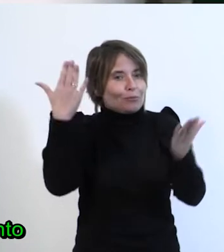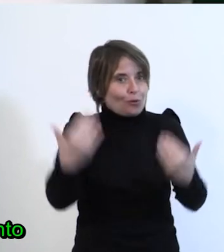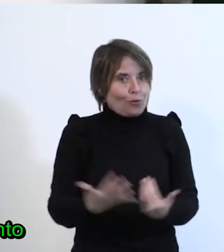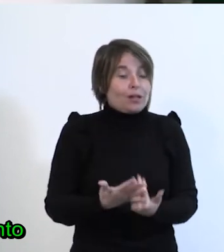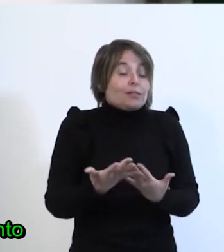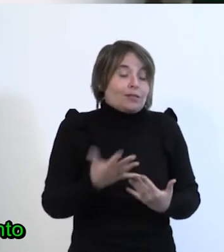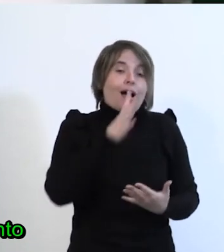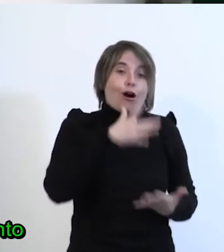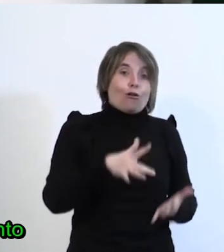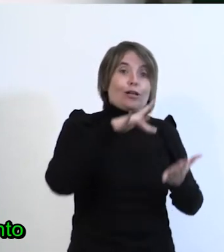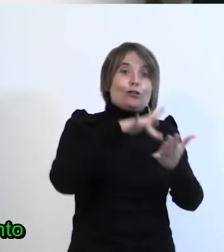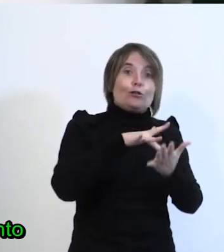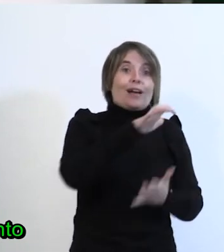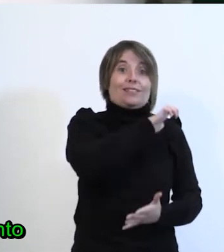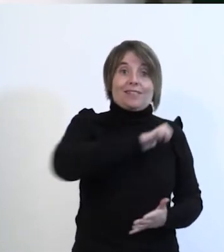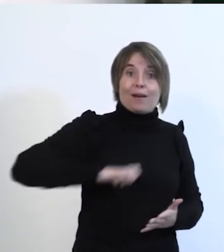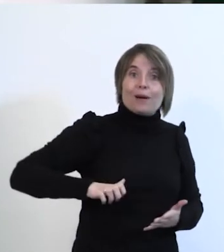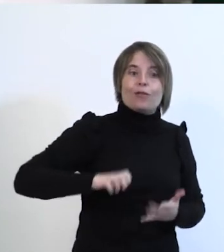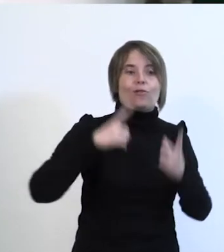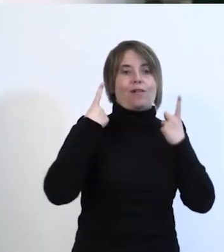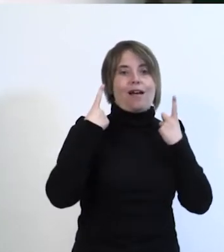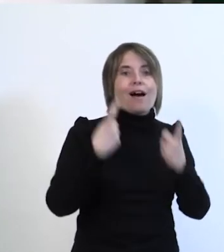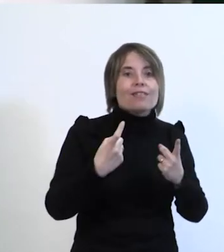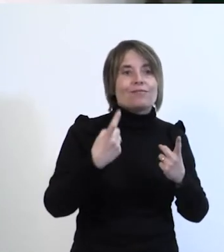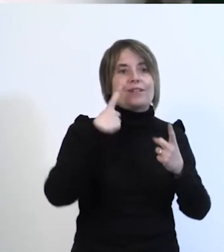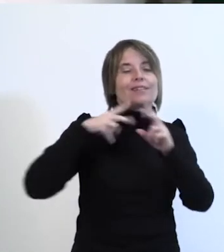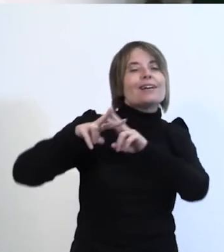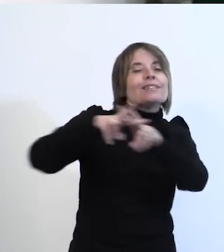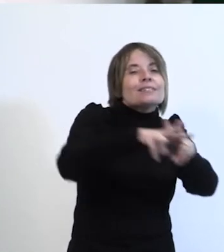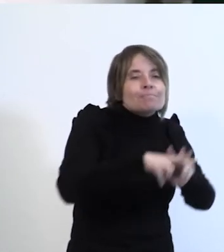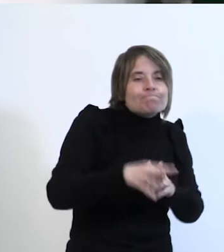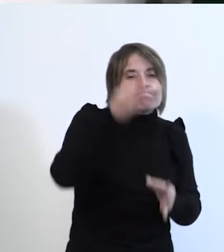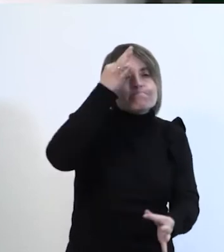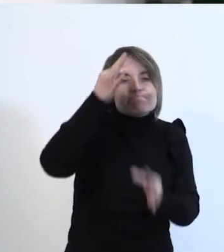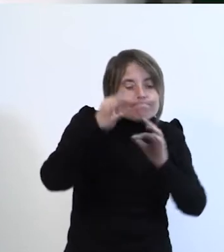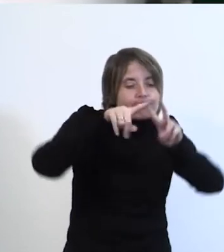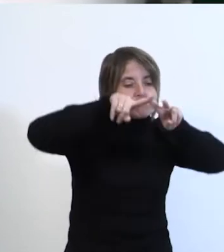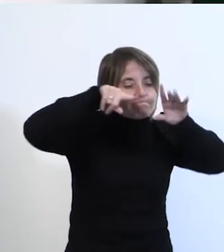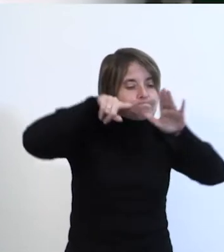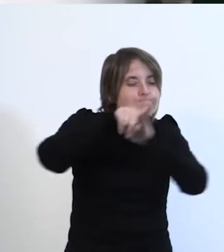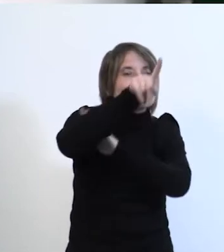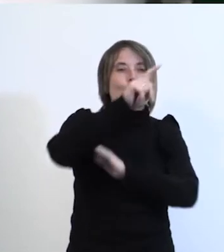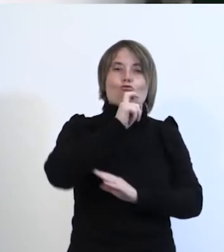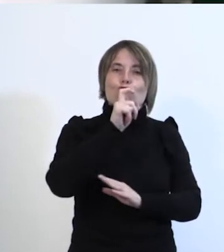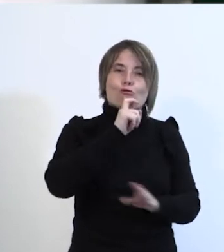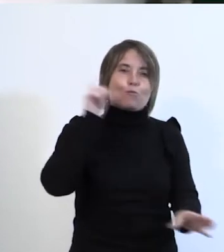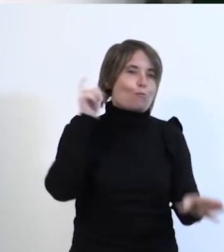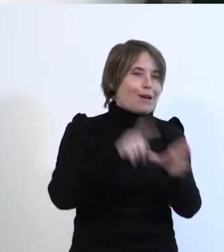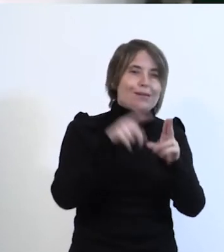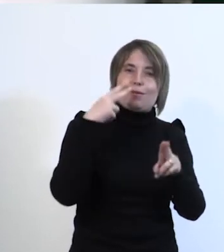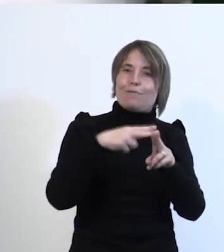que en El Salvador en este momento necesitamos revisar por dónde hay que avanzar